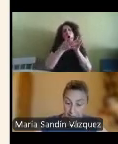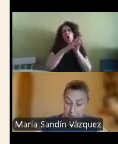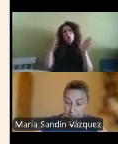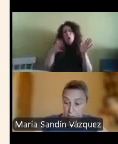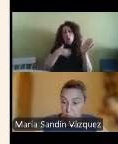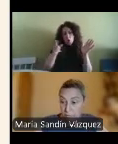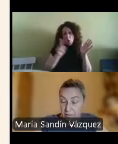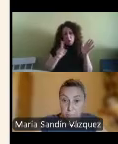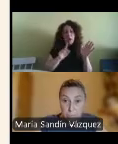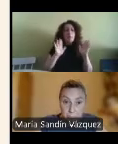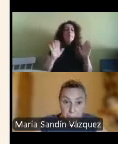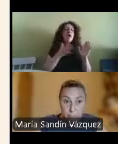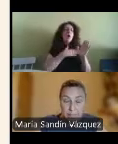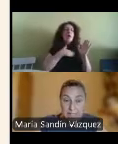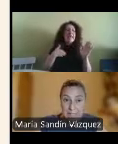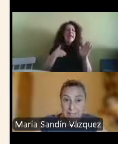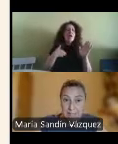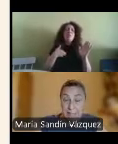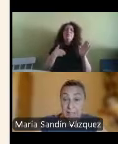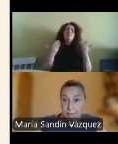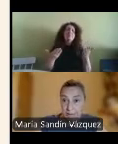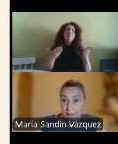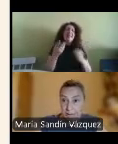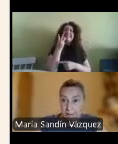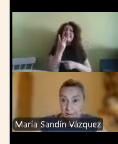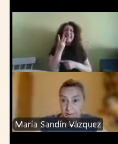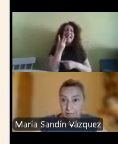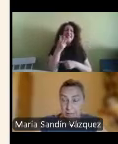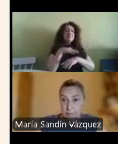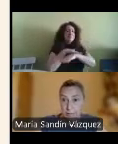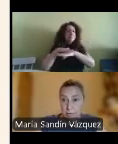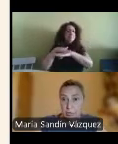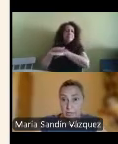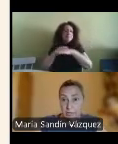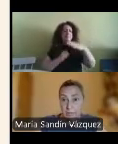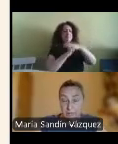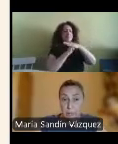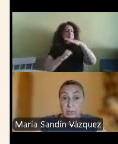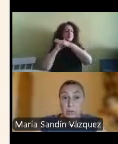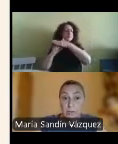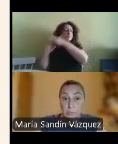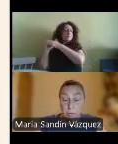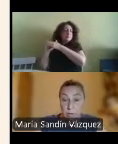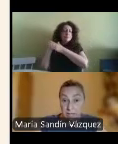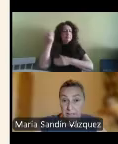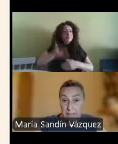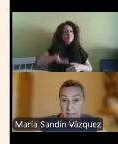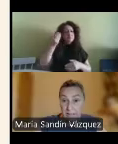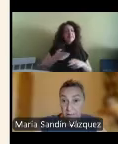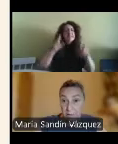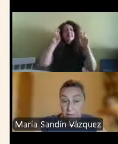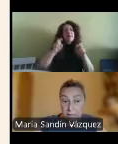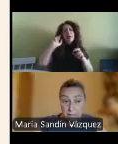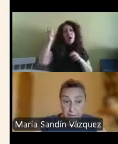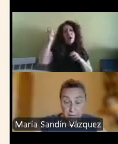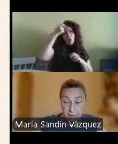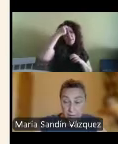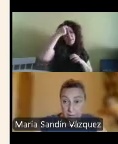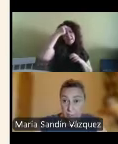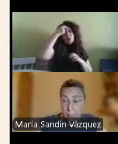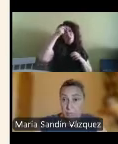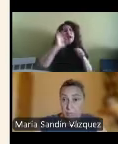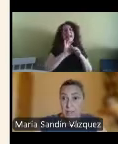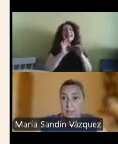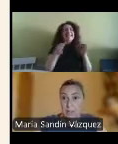sí dejar como tres pilares clave de qué entendemos nosotras por el concepto de